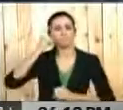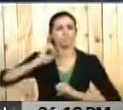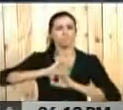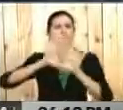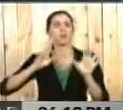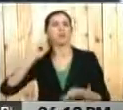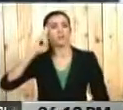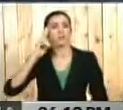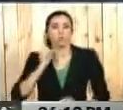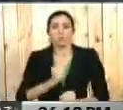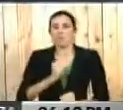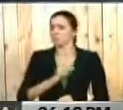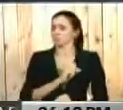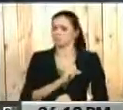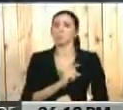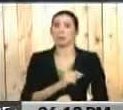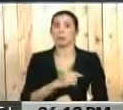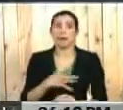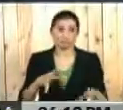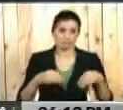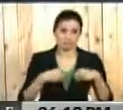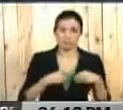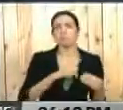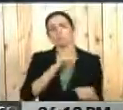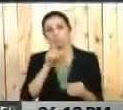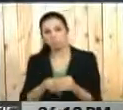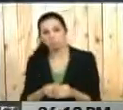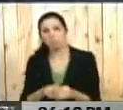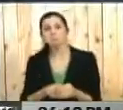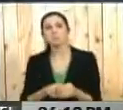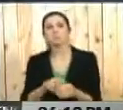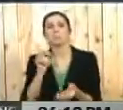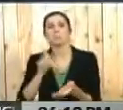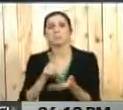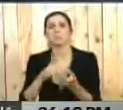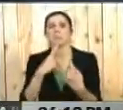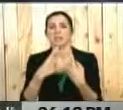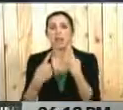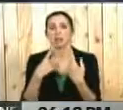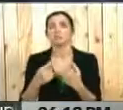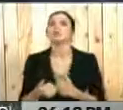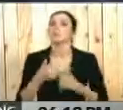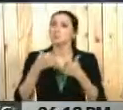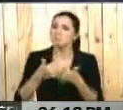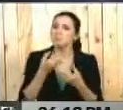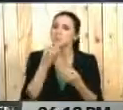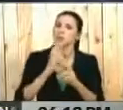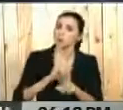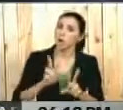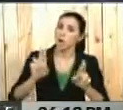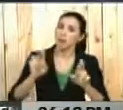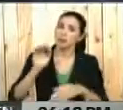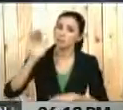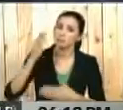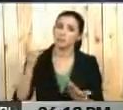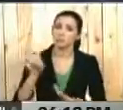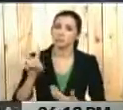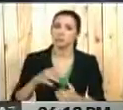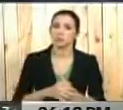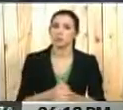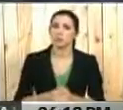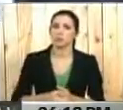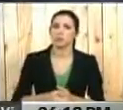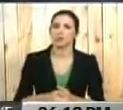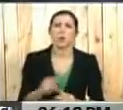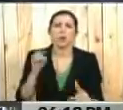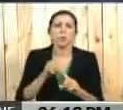menos radical, pues se incorpore y el diálogo sea productivo para Venezuela, porque al final, ¿qué es lo que se